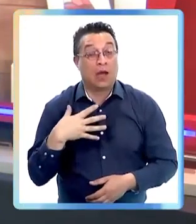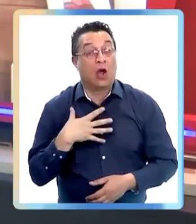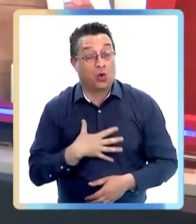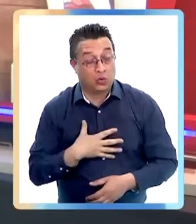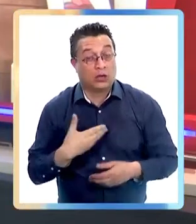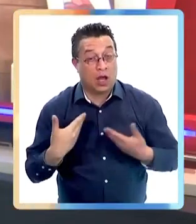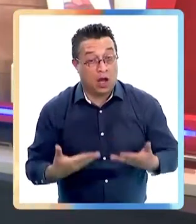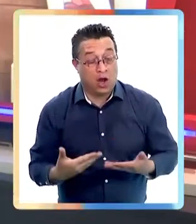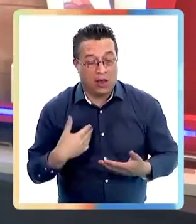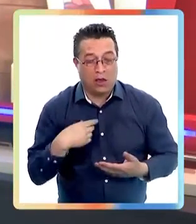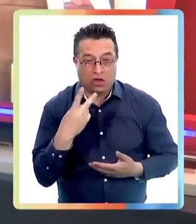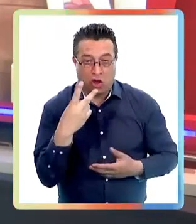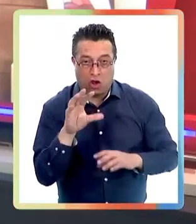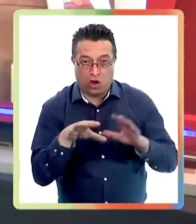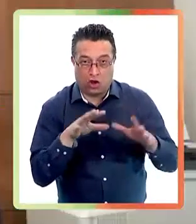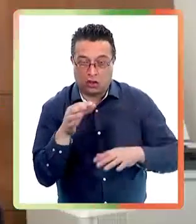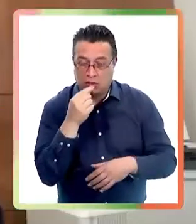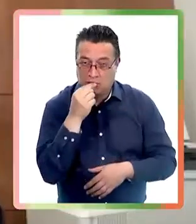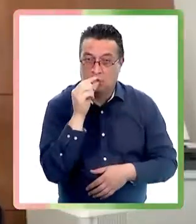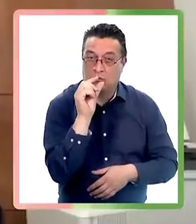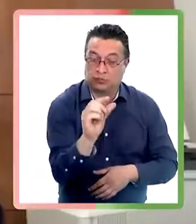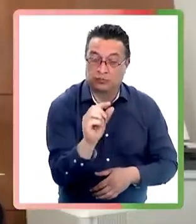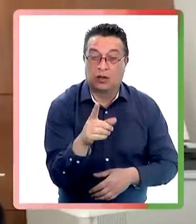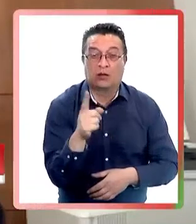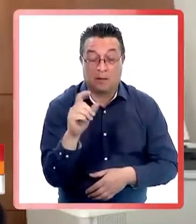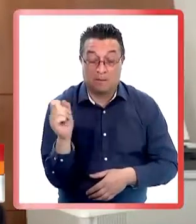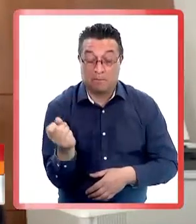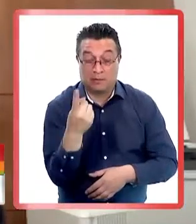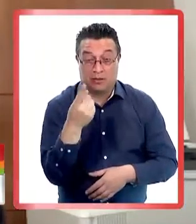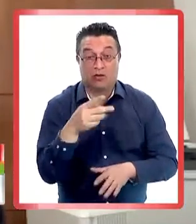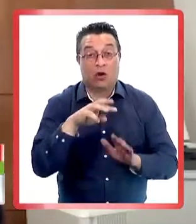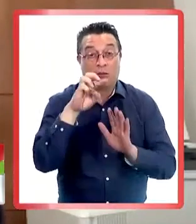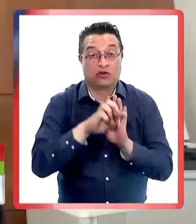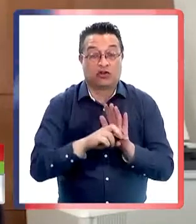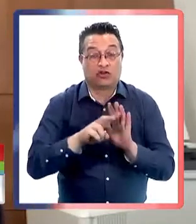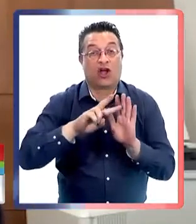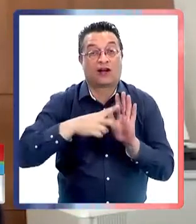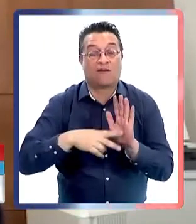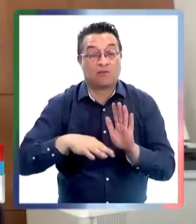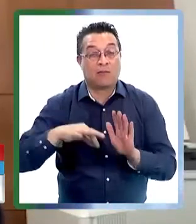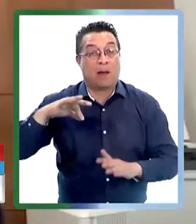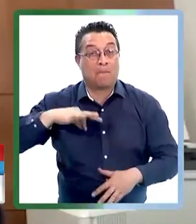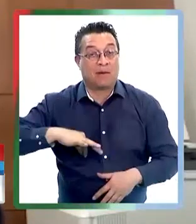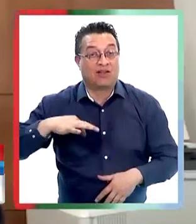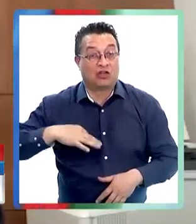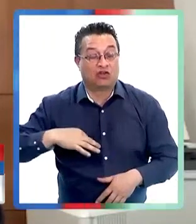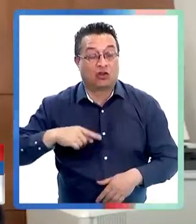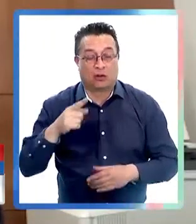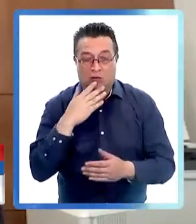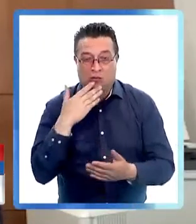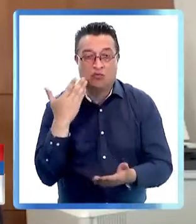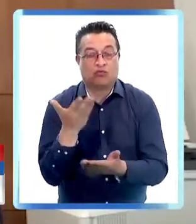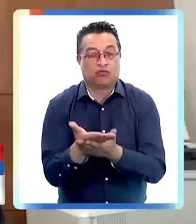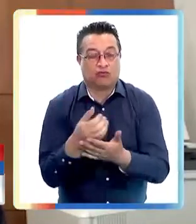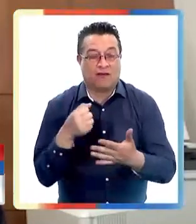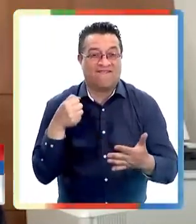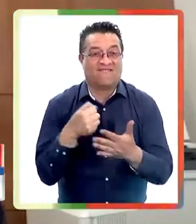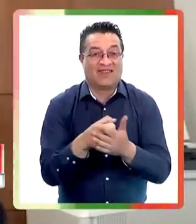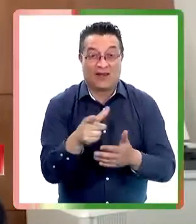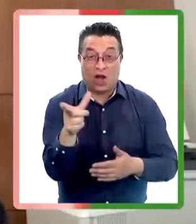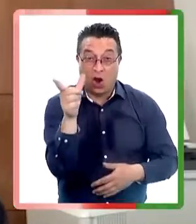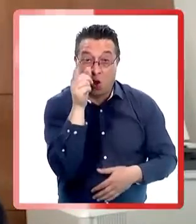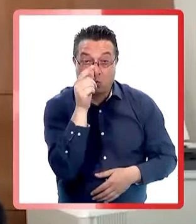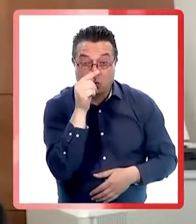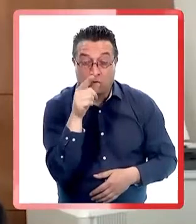gustaría, Francisco, adelantar dos cosas. En primer lugar, dentro del proyecto de reforma previsional que vamos a presentar a fines del mes